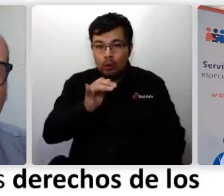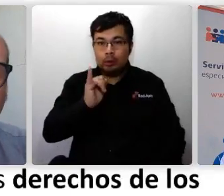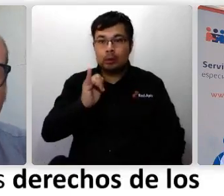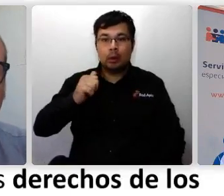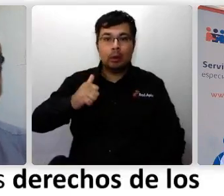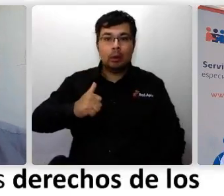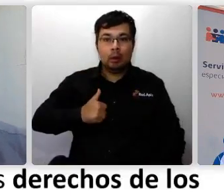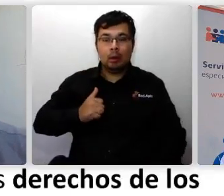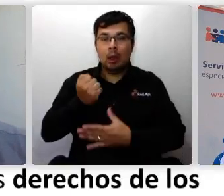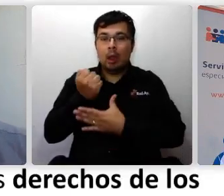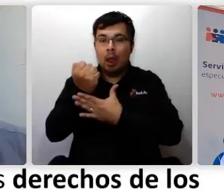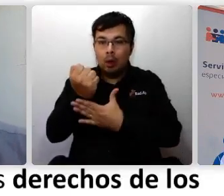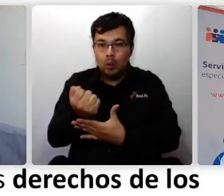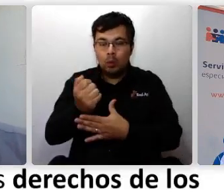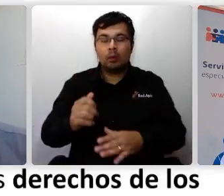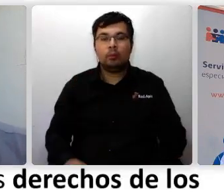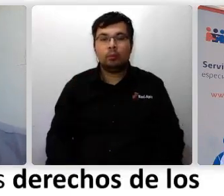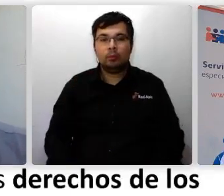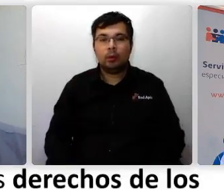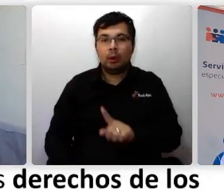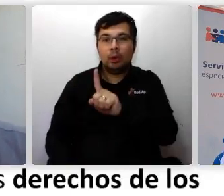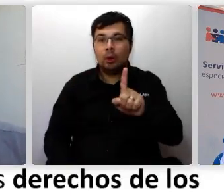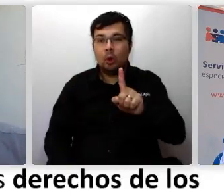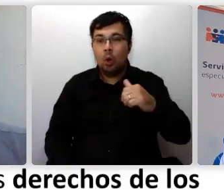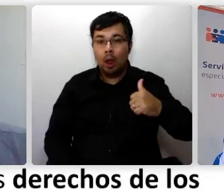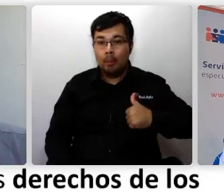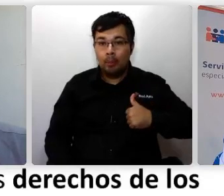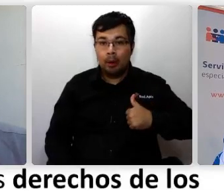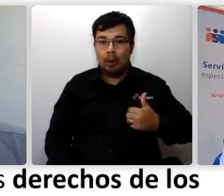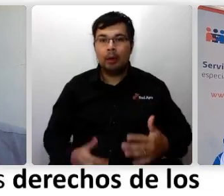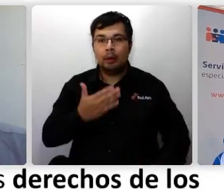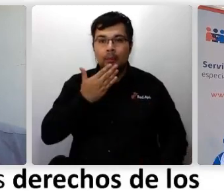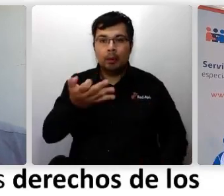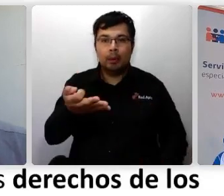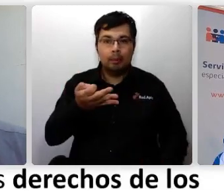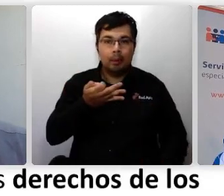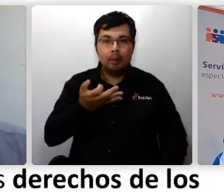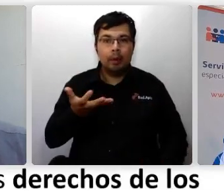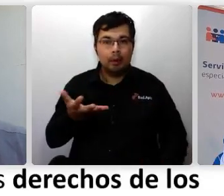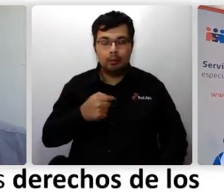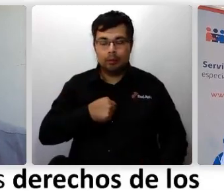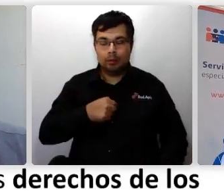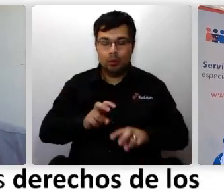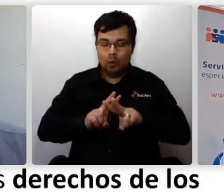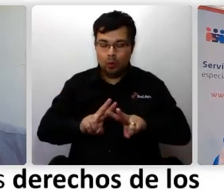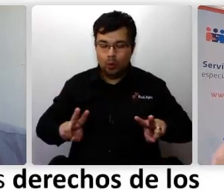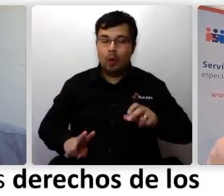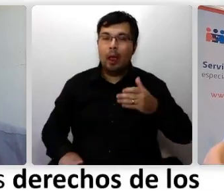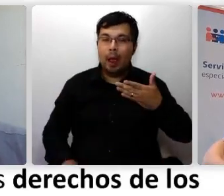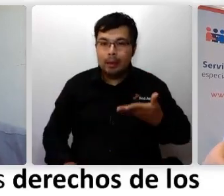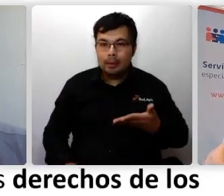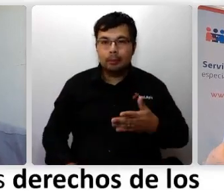te ayuden o te guíen. Y que no aplique, también te digan que no aplica. Exacto. Y dónde aplique. Para quedar tranquilo de que es así.